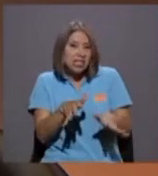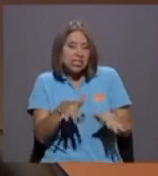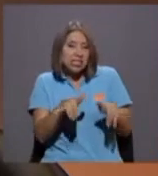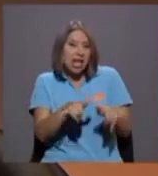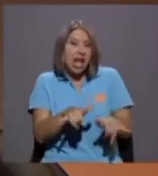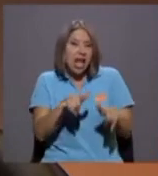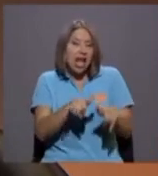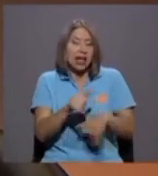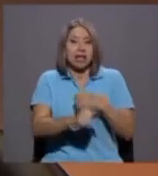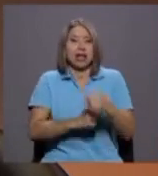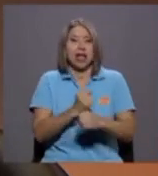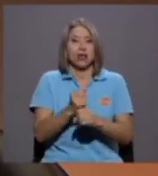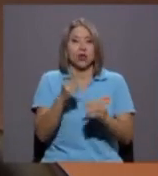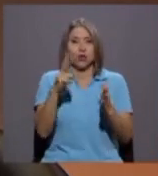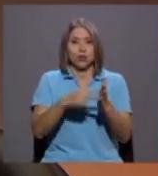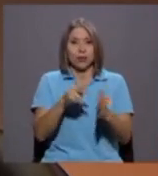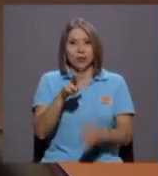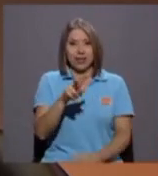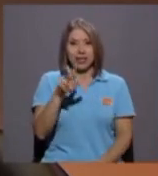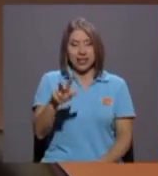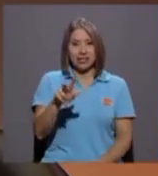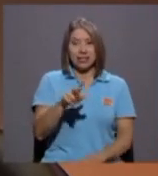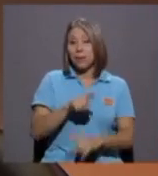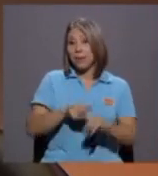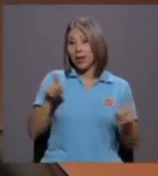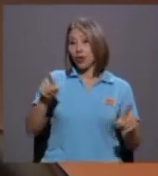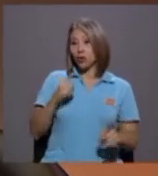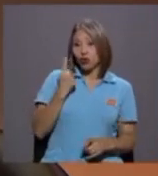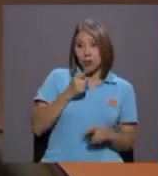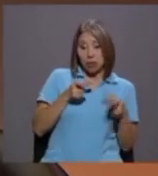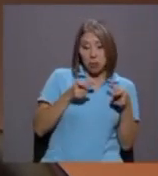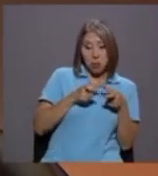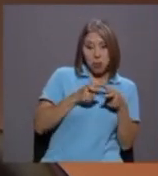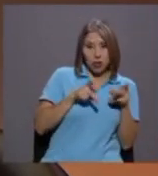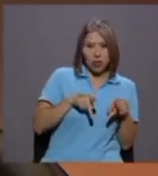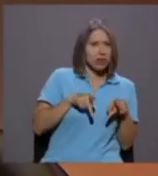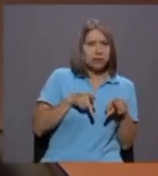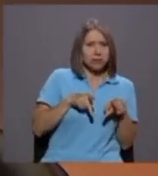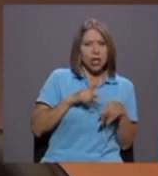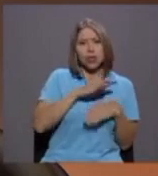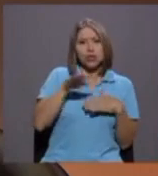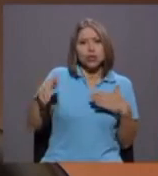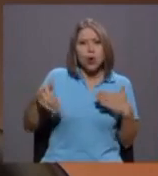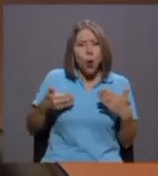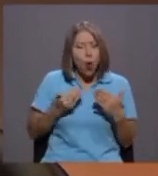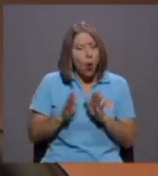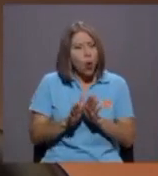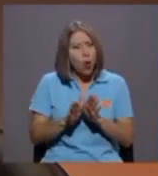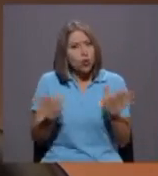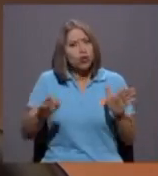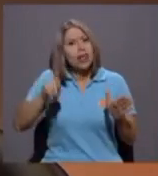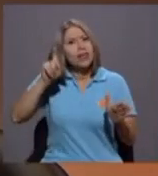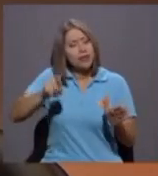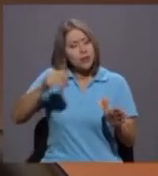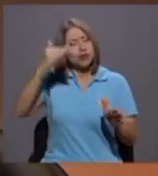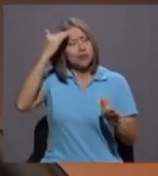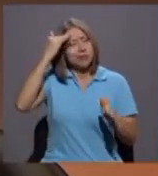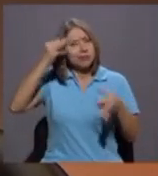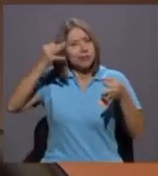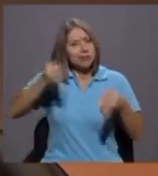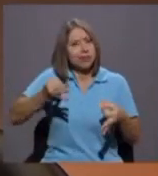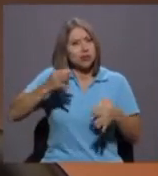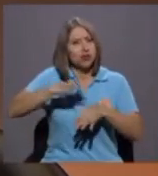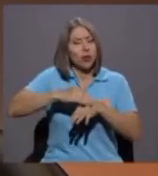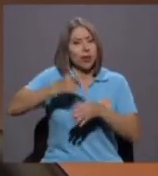¿verdad? Pero para eso todos tenemos que poner de nuestra parte, vamos a tener que disciplinarnos fiscalmente hablando. Y bueno, eso es